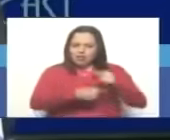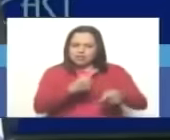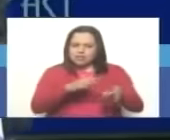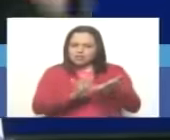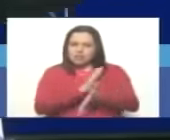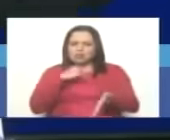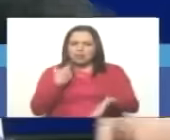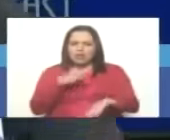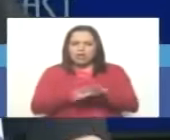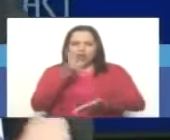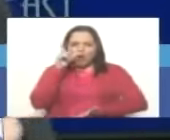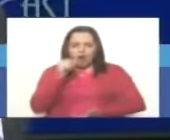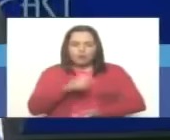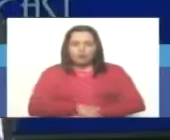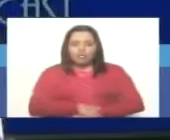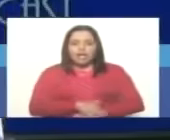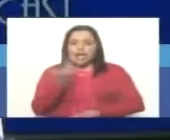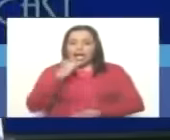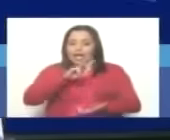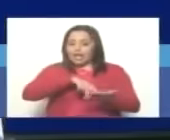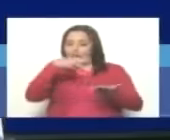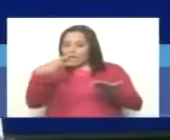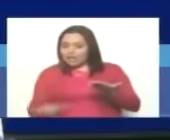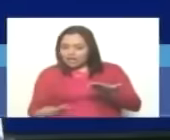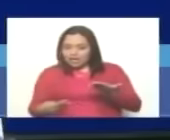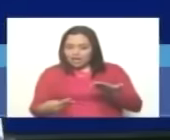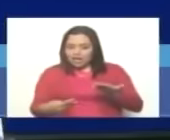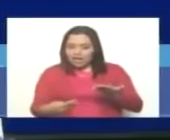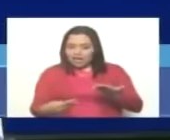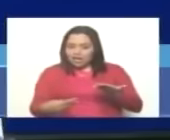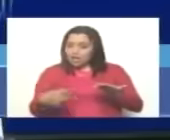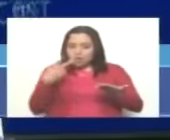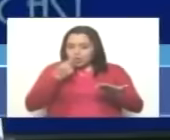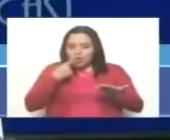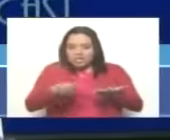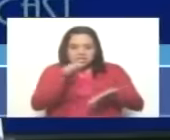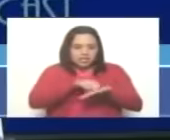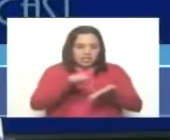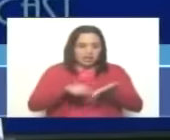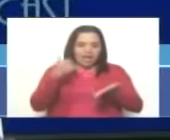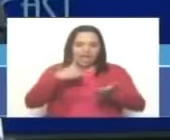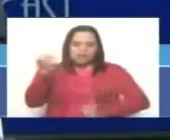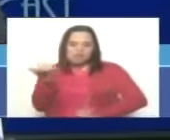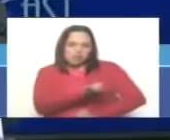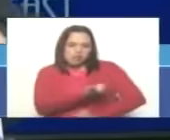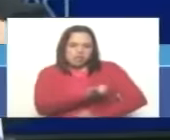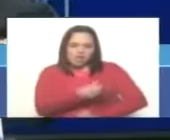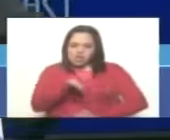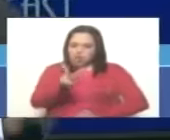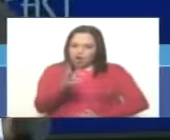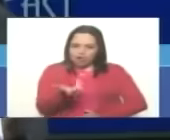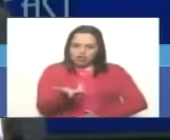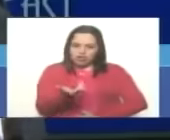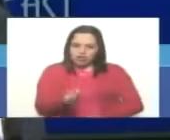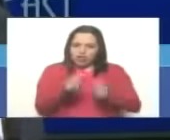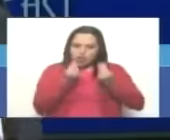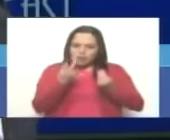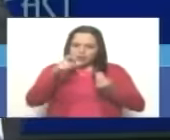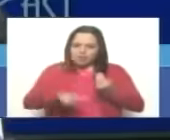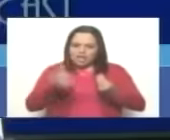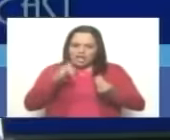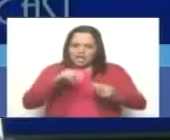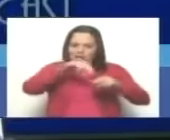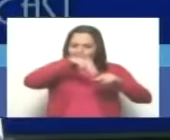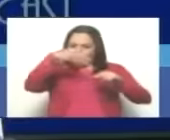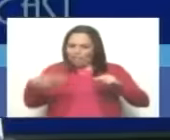caso de Cancerbero, fue la caída? Y obvias las puñaladas. ¿Cómo alguien se va a suicidar